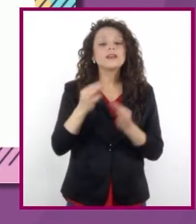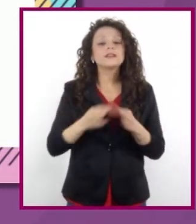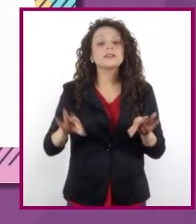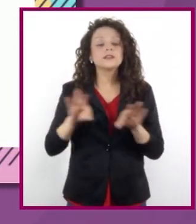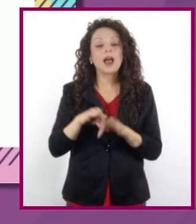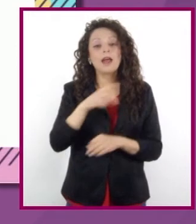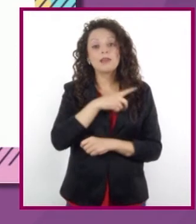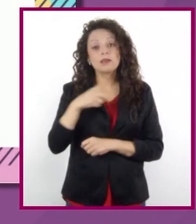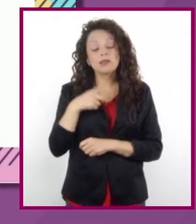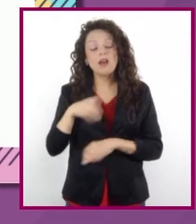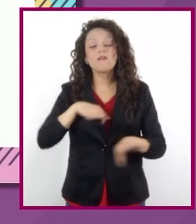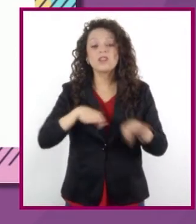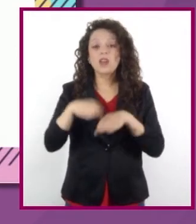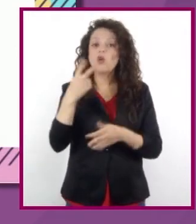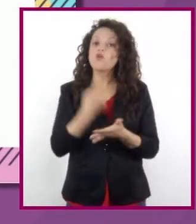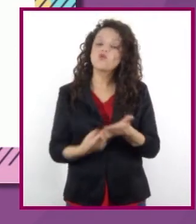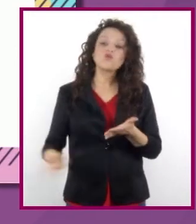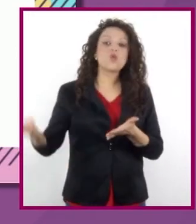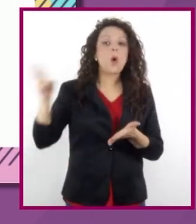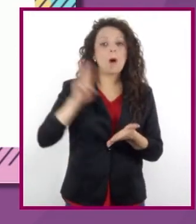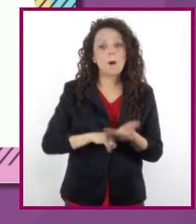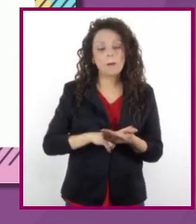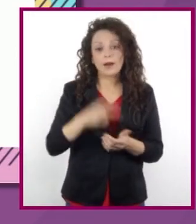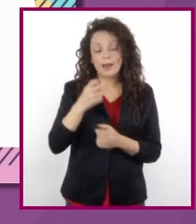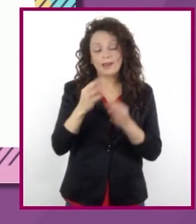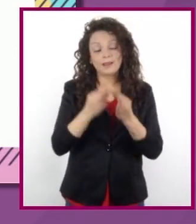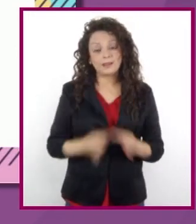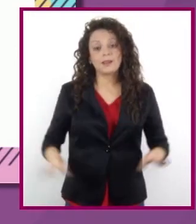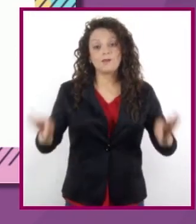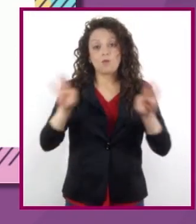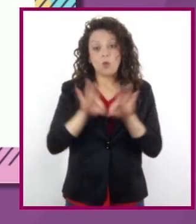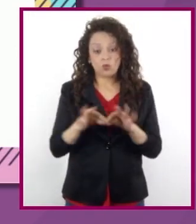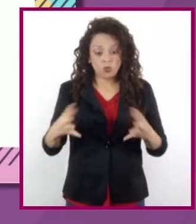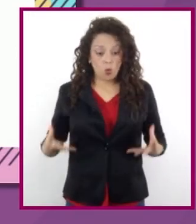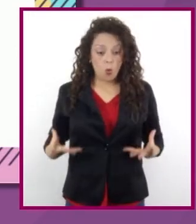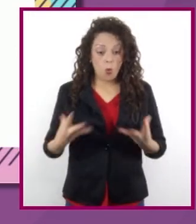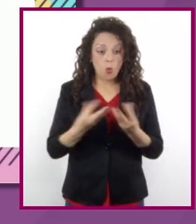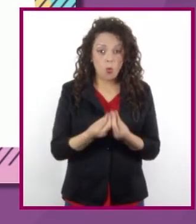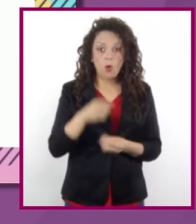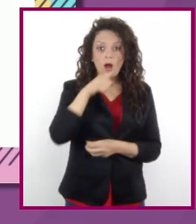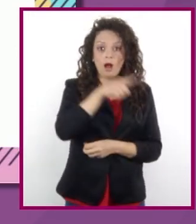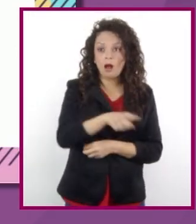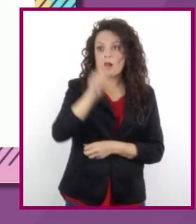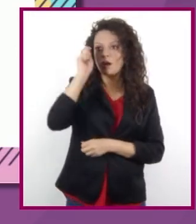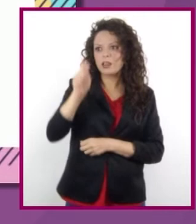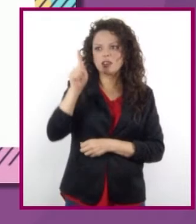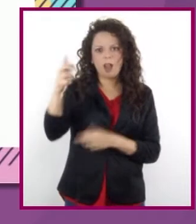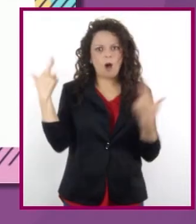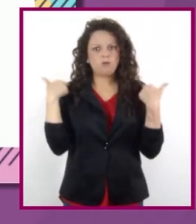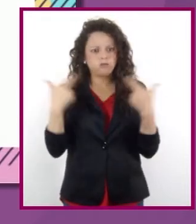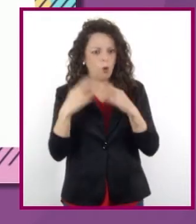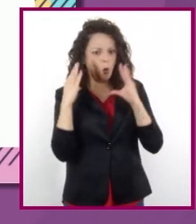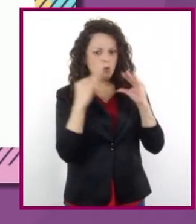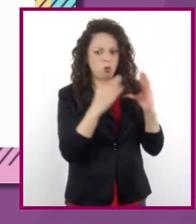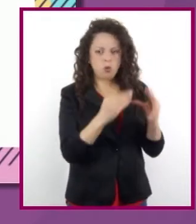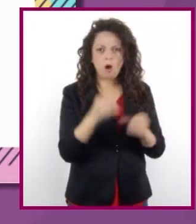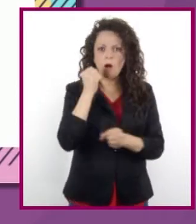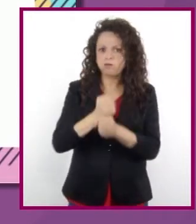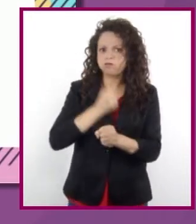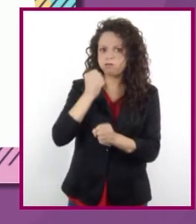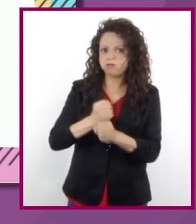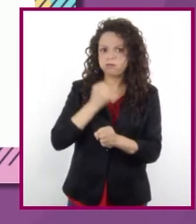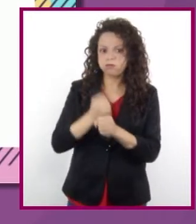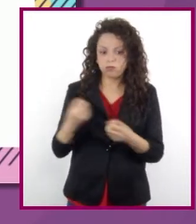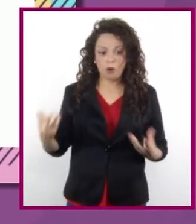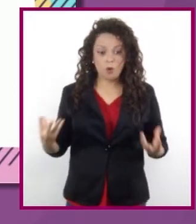el doble del trabajo y que es importante que, junto con sus entrenadores, sean un dúo que se apoye